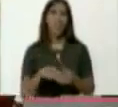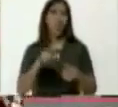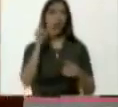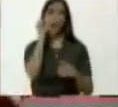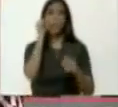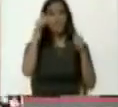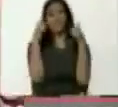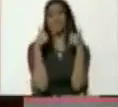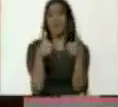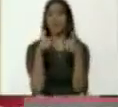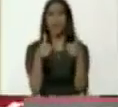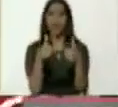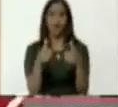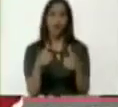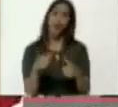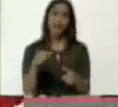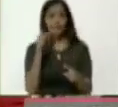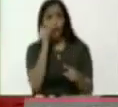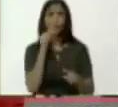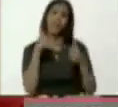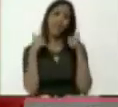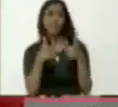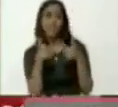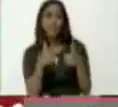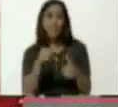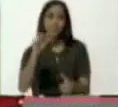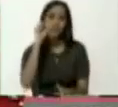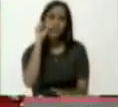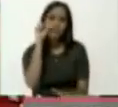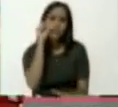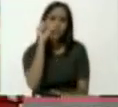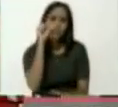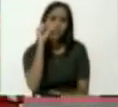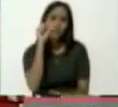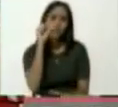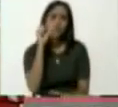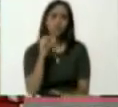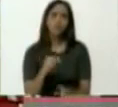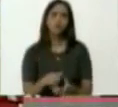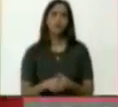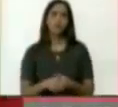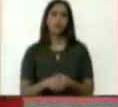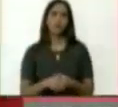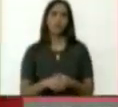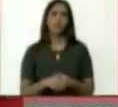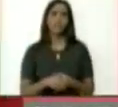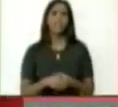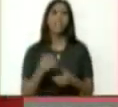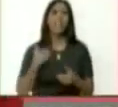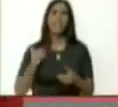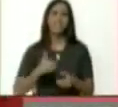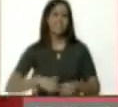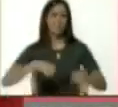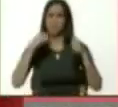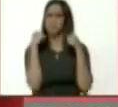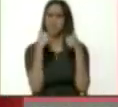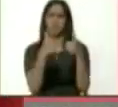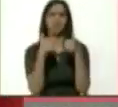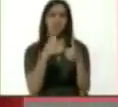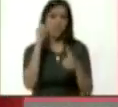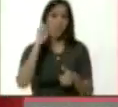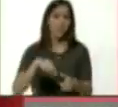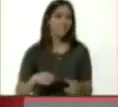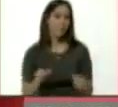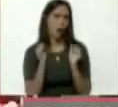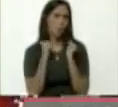tipo chévere. No, ese tipo tan chévere casi se lleva... ¿Ah? Y en Argentina estamos bien chévere también. Estamos de